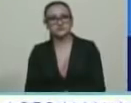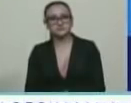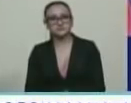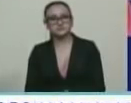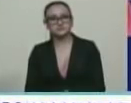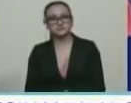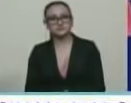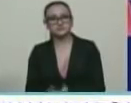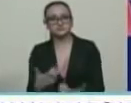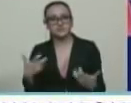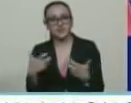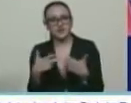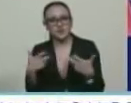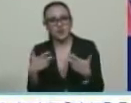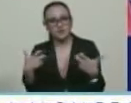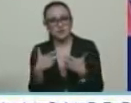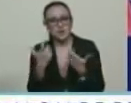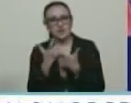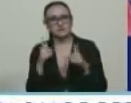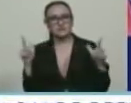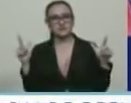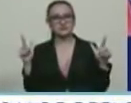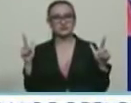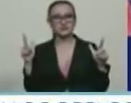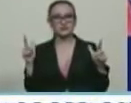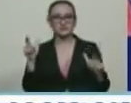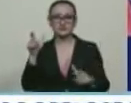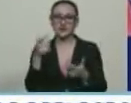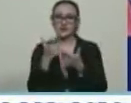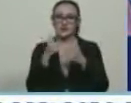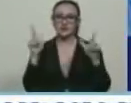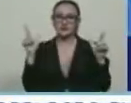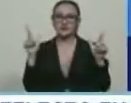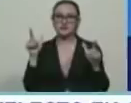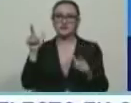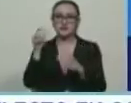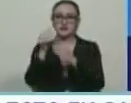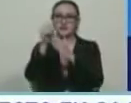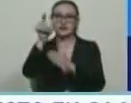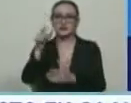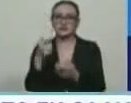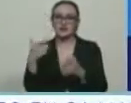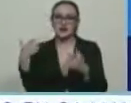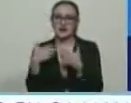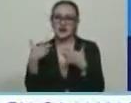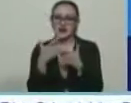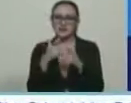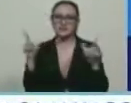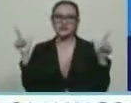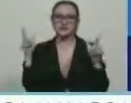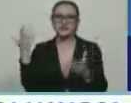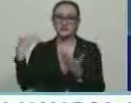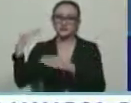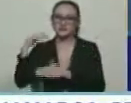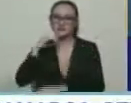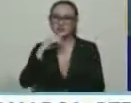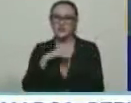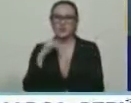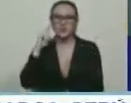una guerra de libertad. Él fue el líder de una guerra de libertad, y